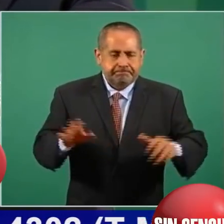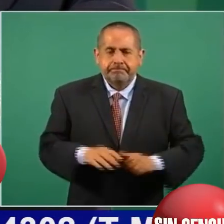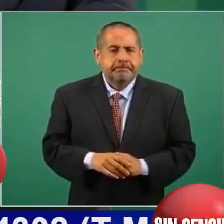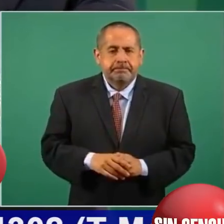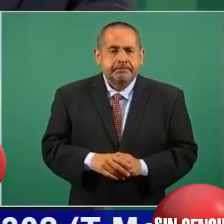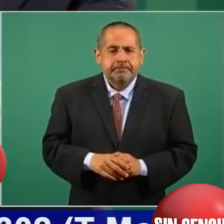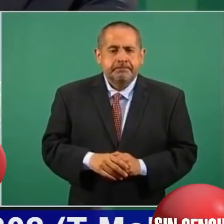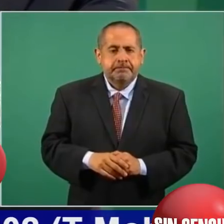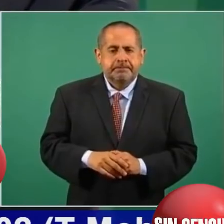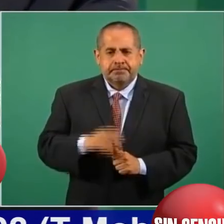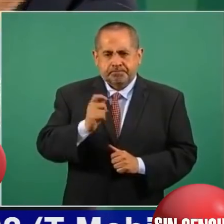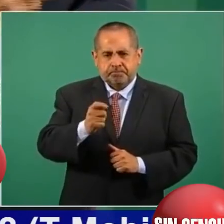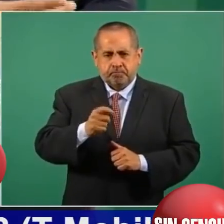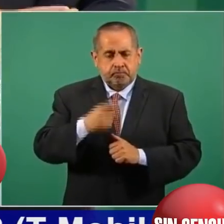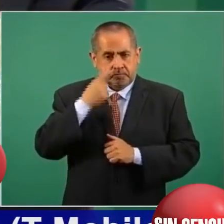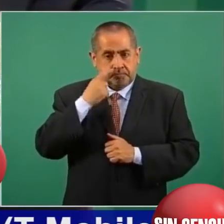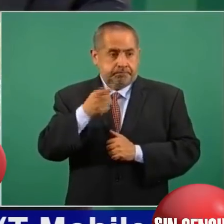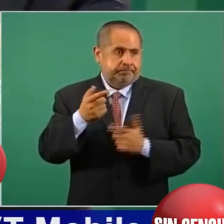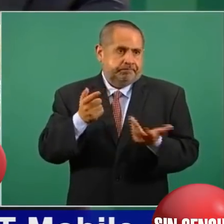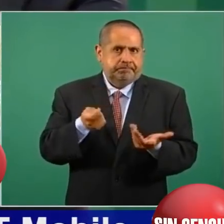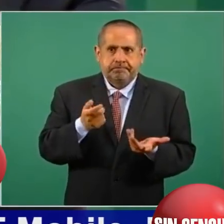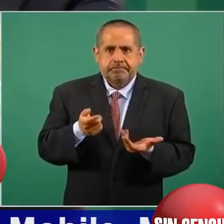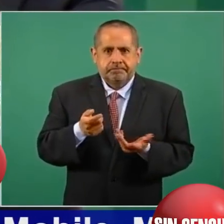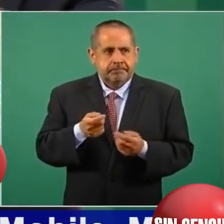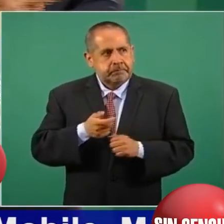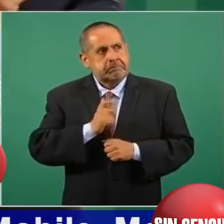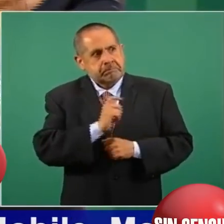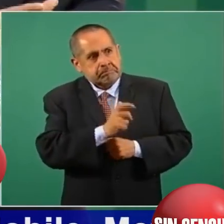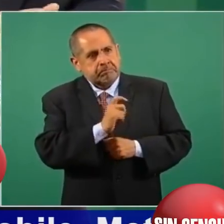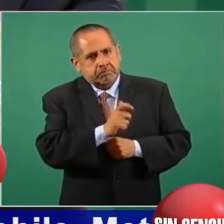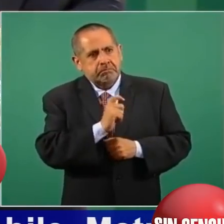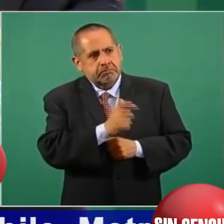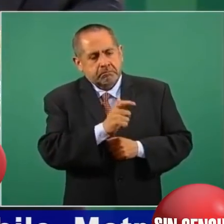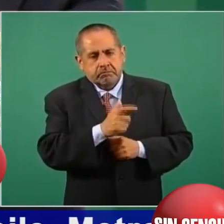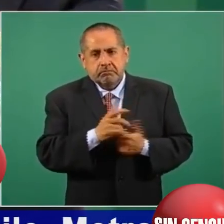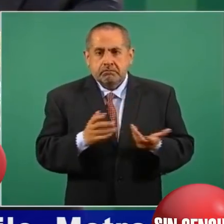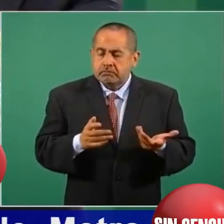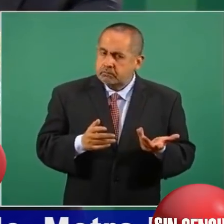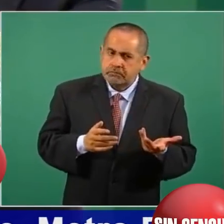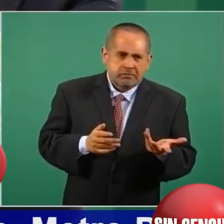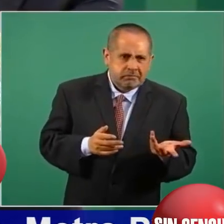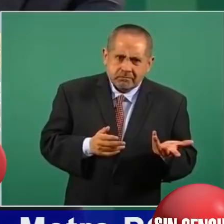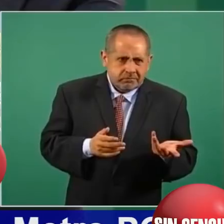O sea, al final de cuentas son colegiaturas